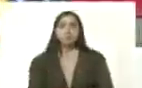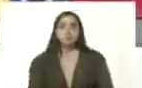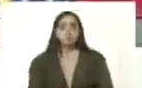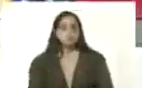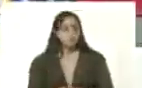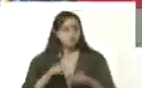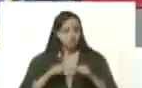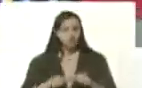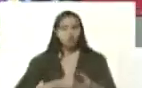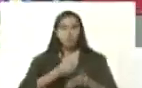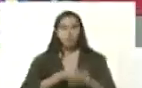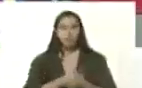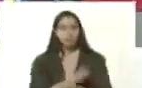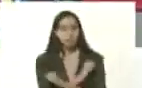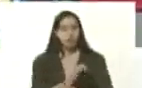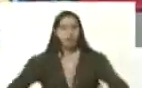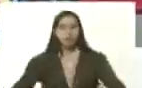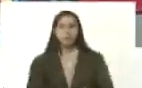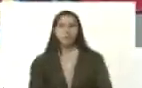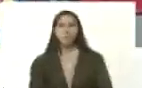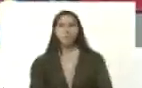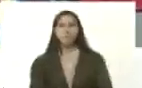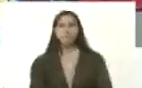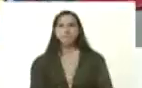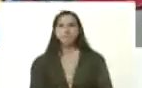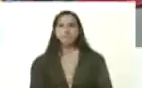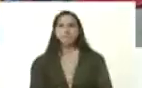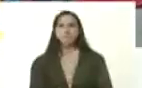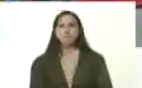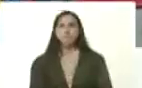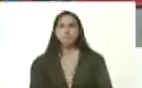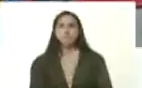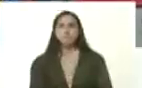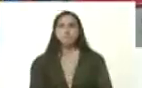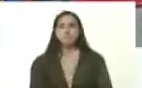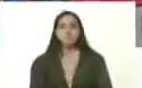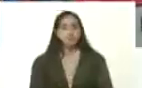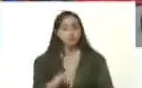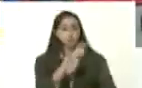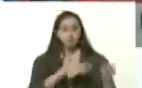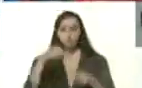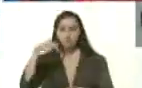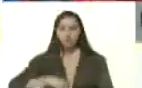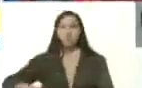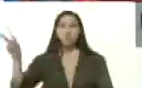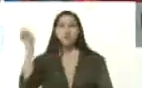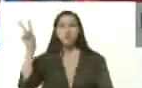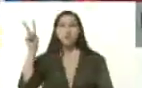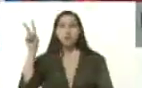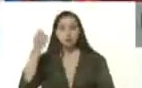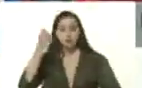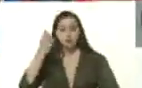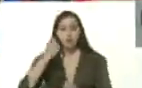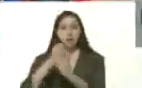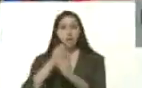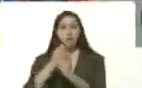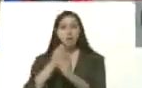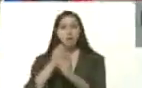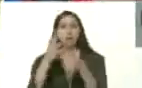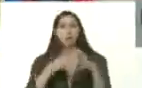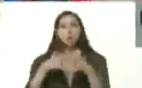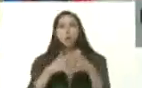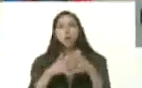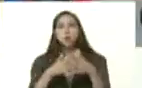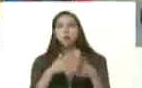pelear. Ya basta que unos malnacidos en esta patria vayan allá a Estados Unidos a pedir sanciones contra